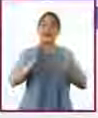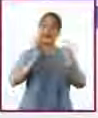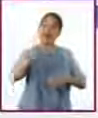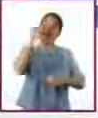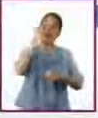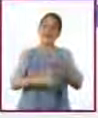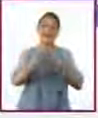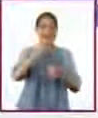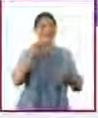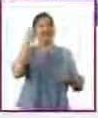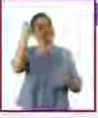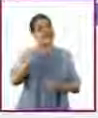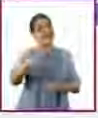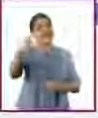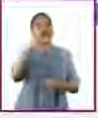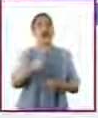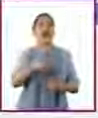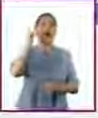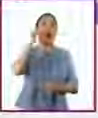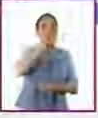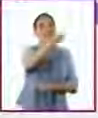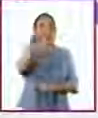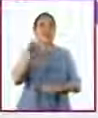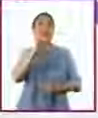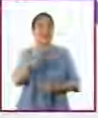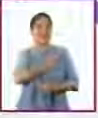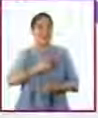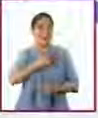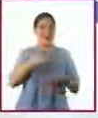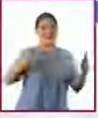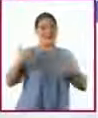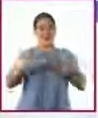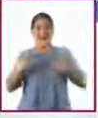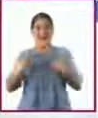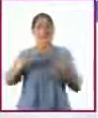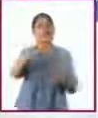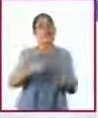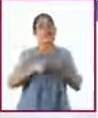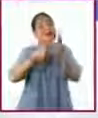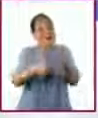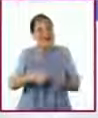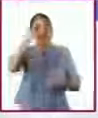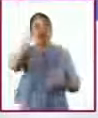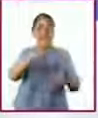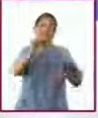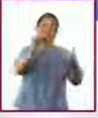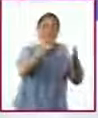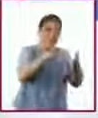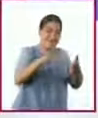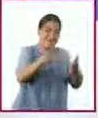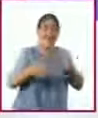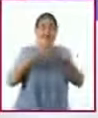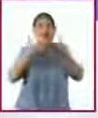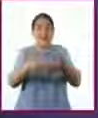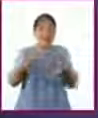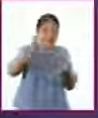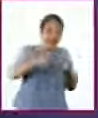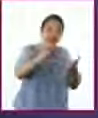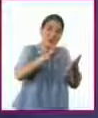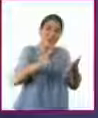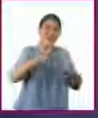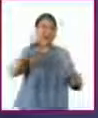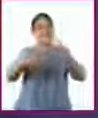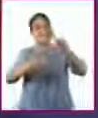al final de este viaje. Espero lo hayan disfrutado y tengan ganas de seguir navegando por la literatura latinoamericana.